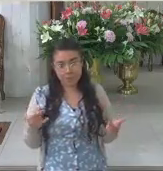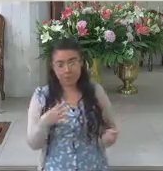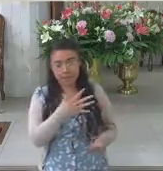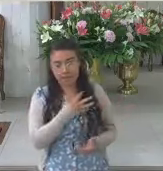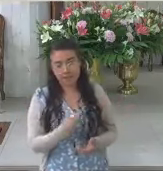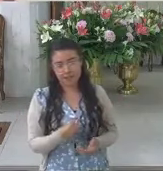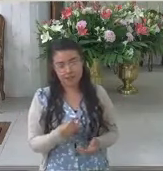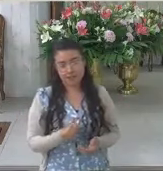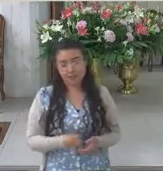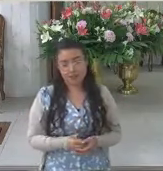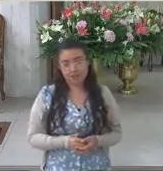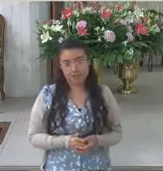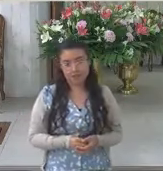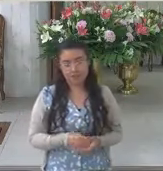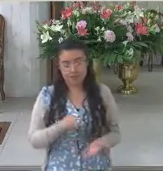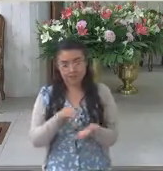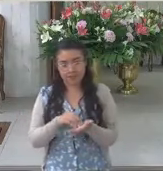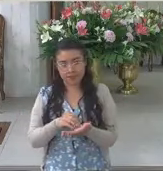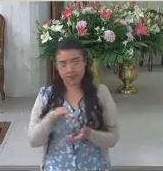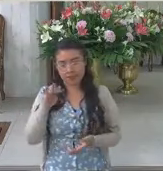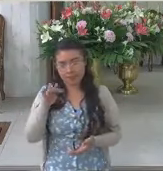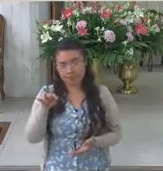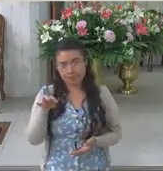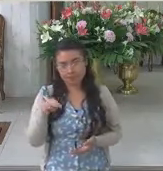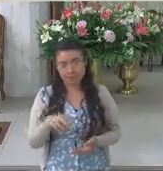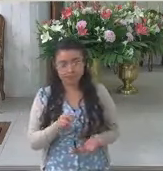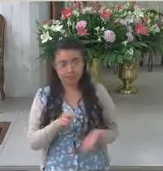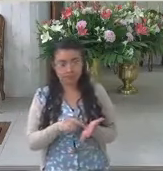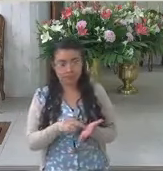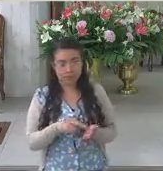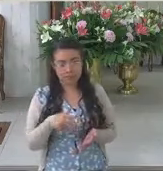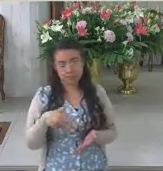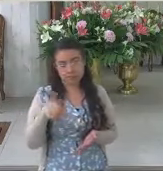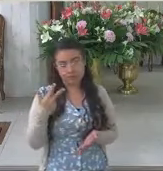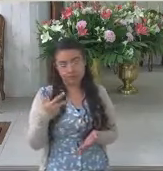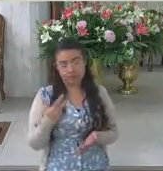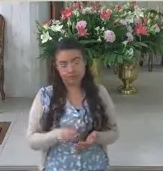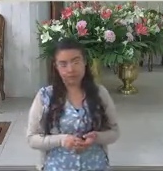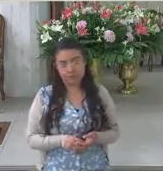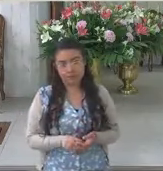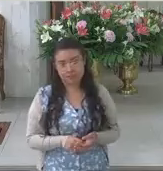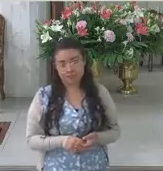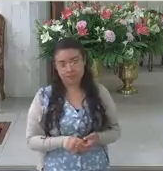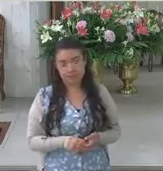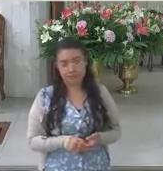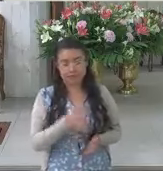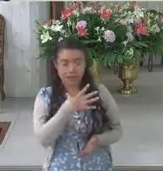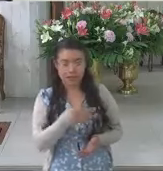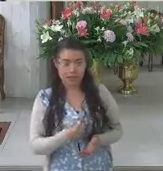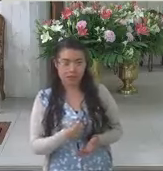13 al 16 del libro de los hechos estos hijos de este hombre